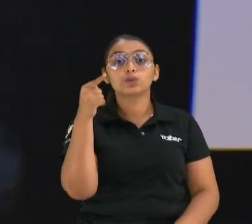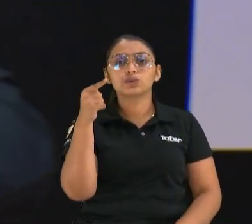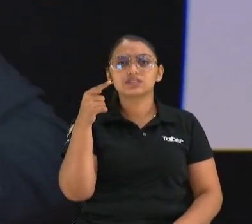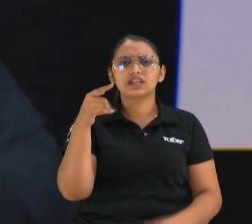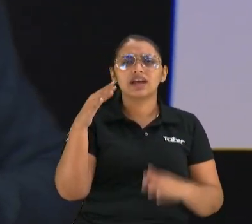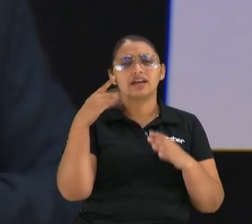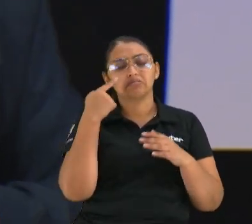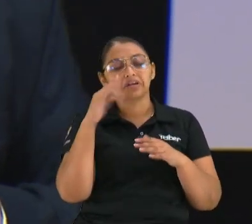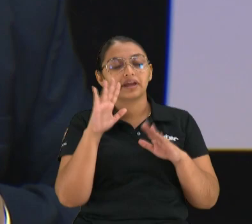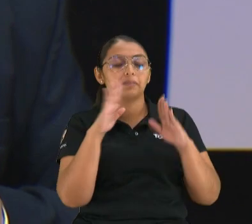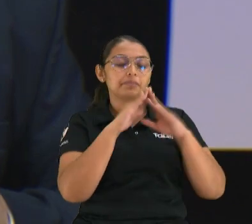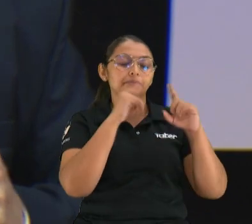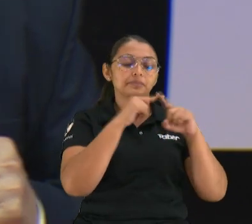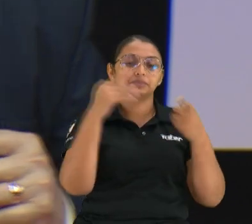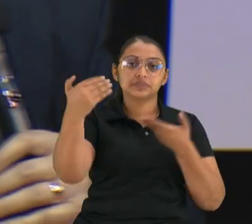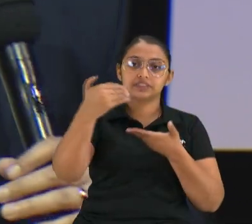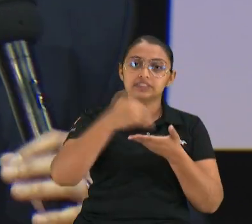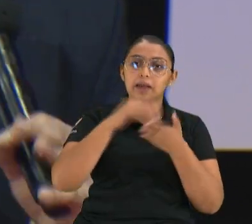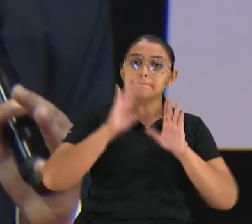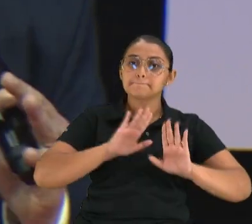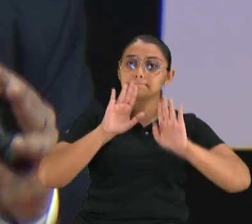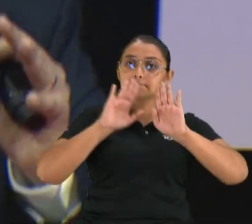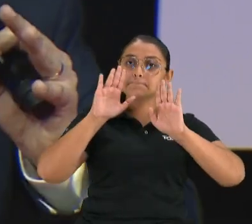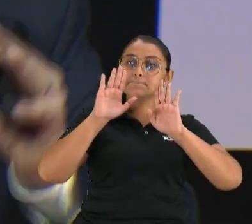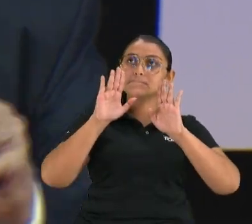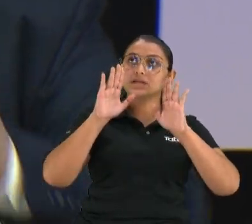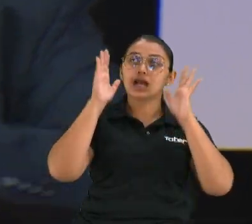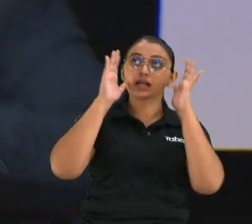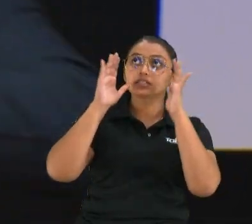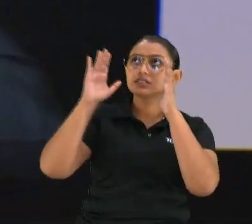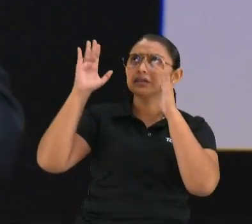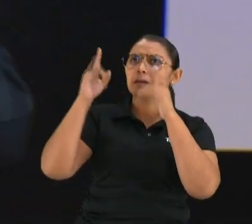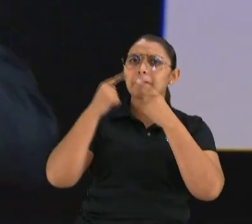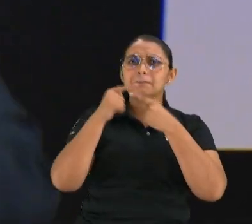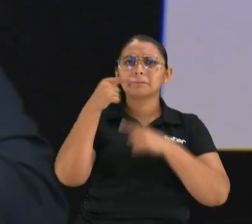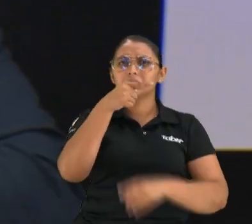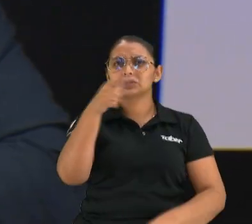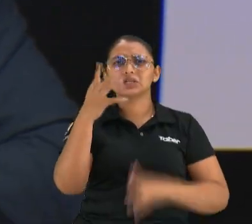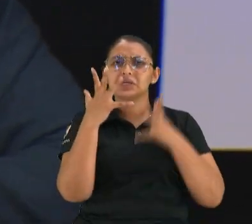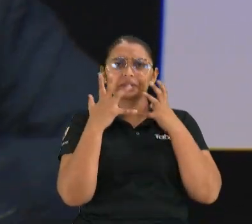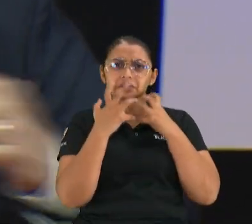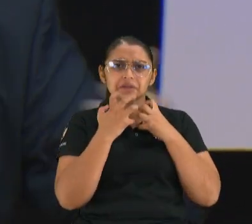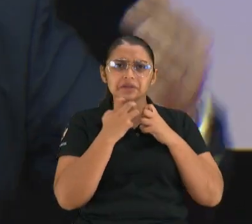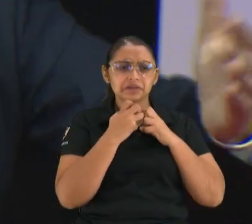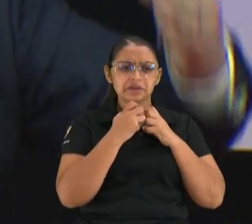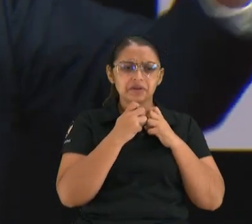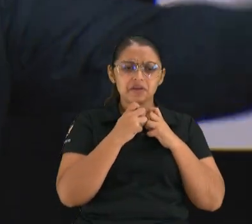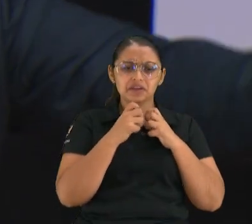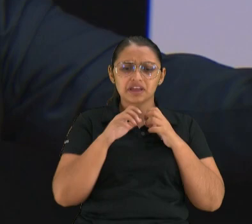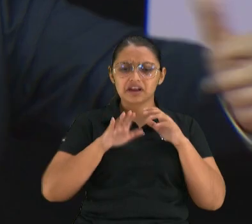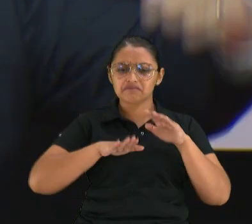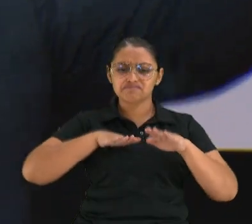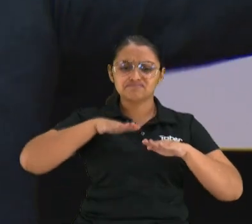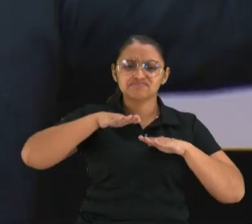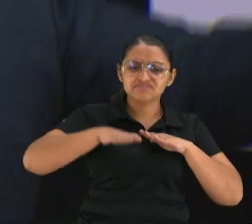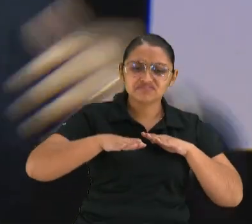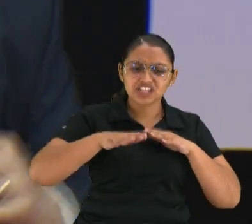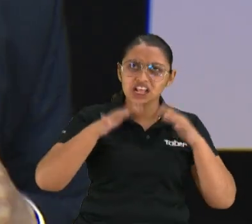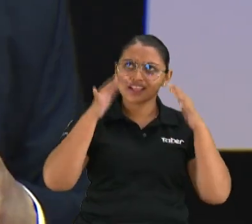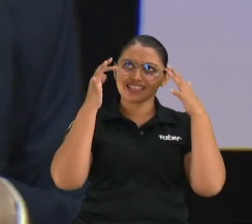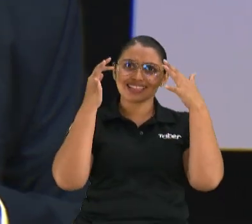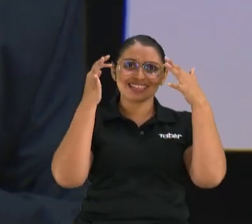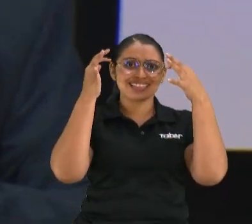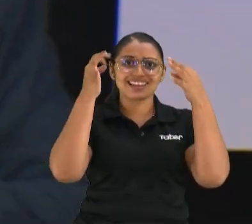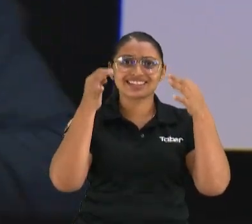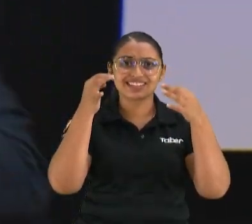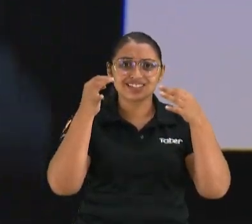usted ha venido a orar por un favor de Dios pero usted no quiere mover un pie para estar más cerca de Dios usted no quiere tomar una determinación de no seguir